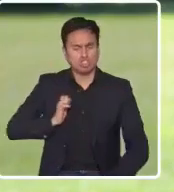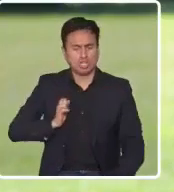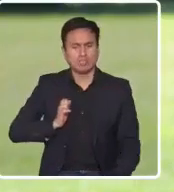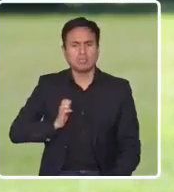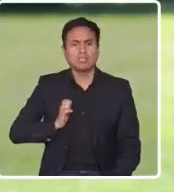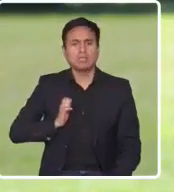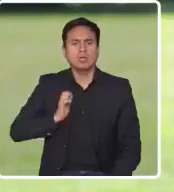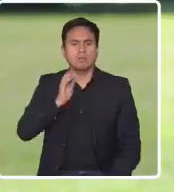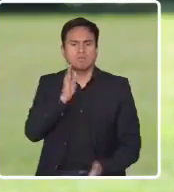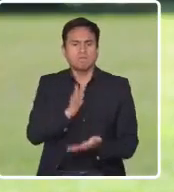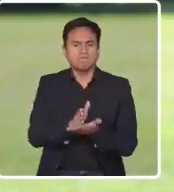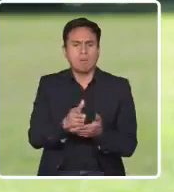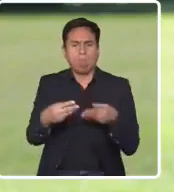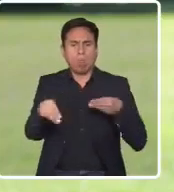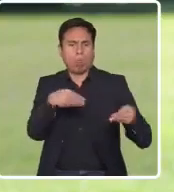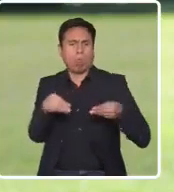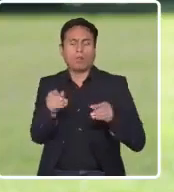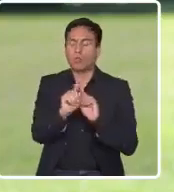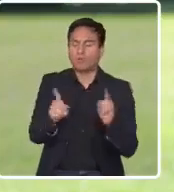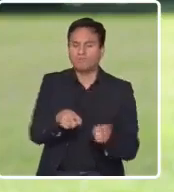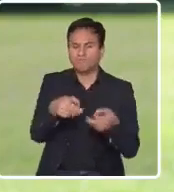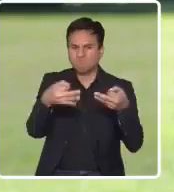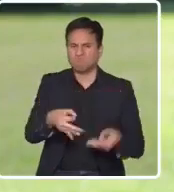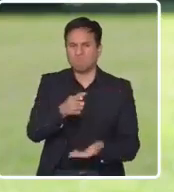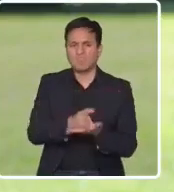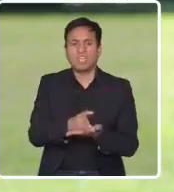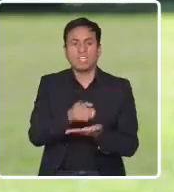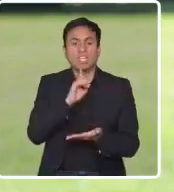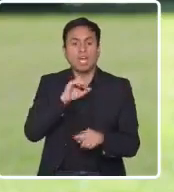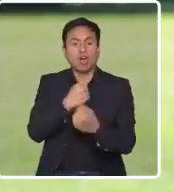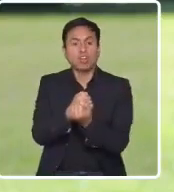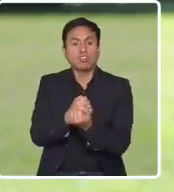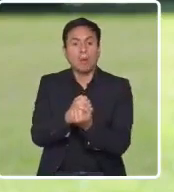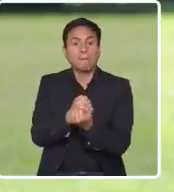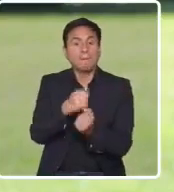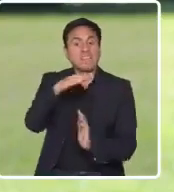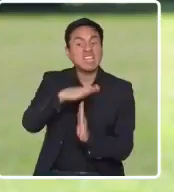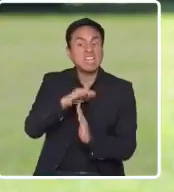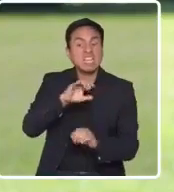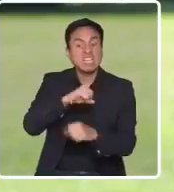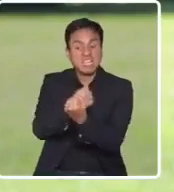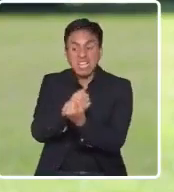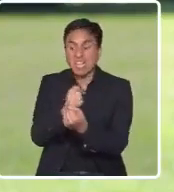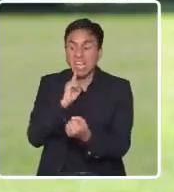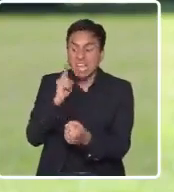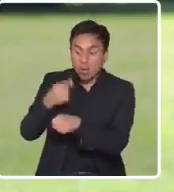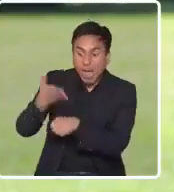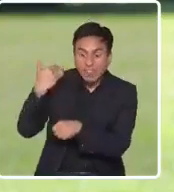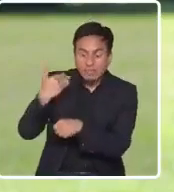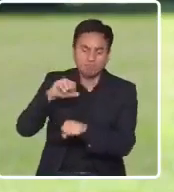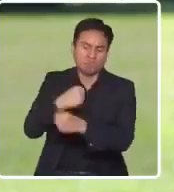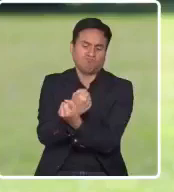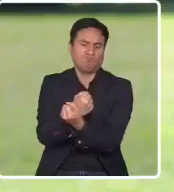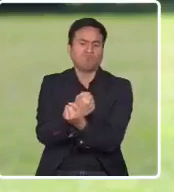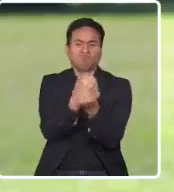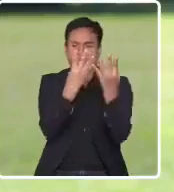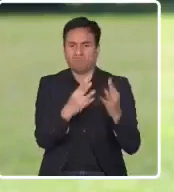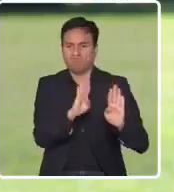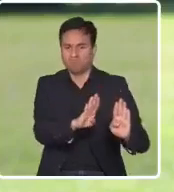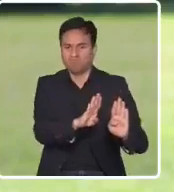ser inflexibles. Quienes tengan orden de detención pendiente quedan detenidos. Del mismo